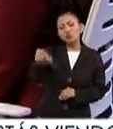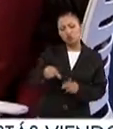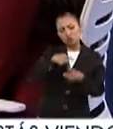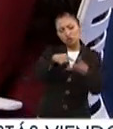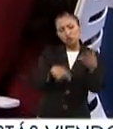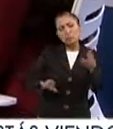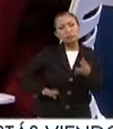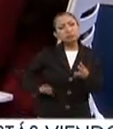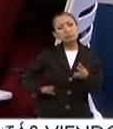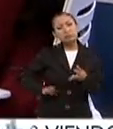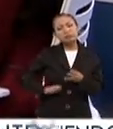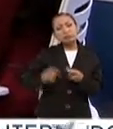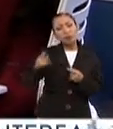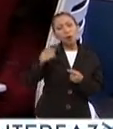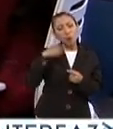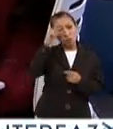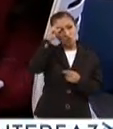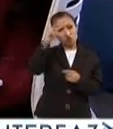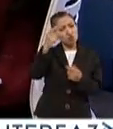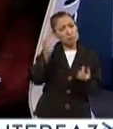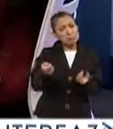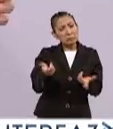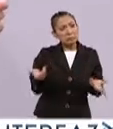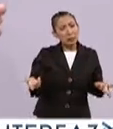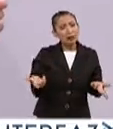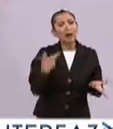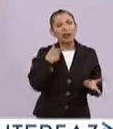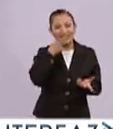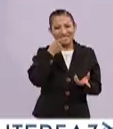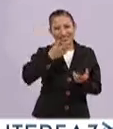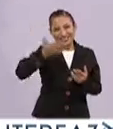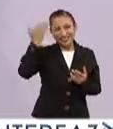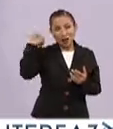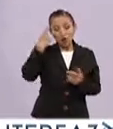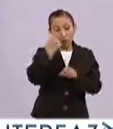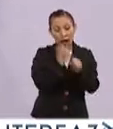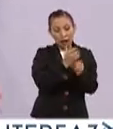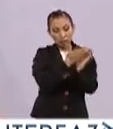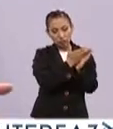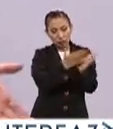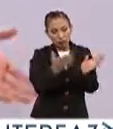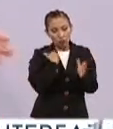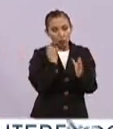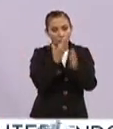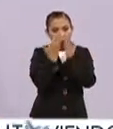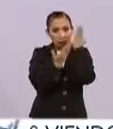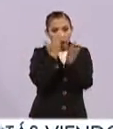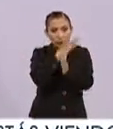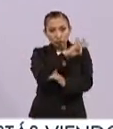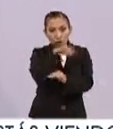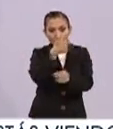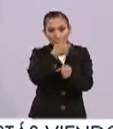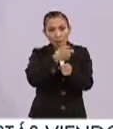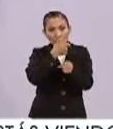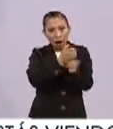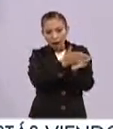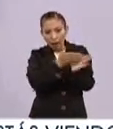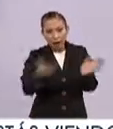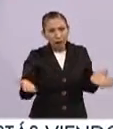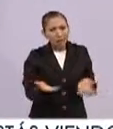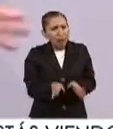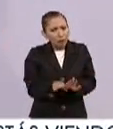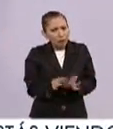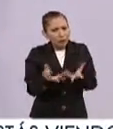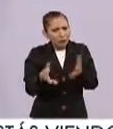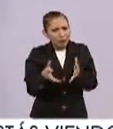que hacen a un niño superdotado? Es decir, hablabas tú de que en un año prácticamente cursaste toda la primaria, ¿no?